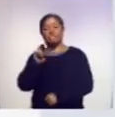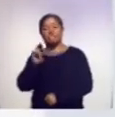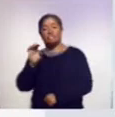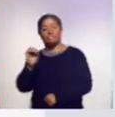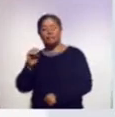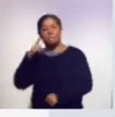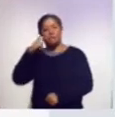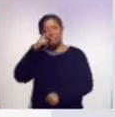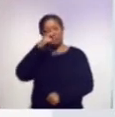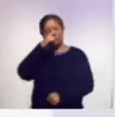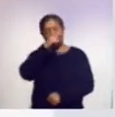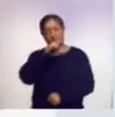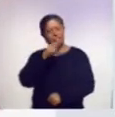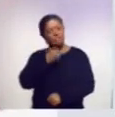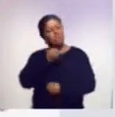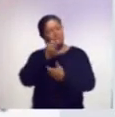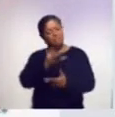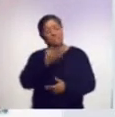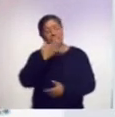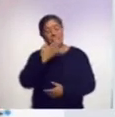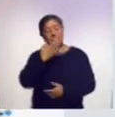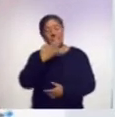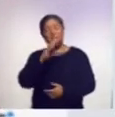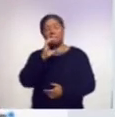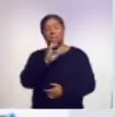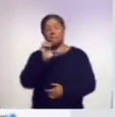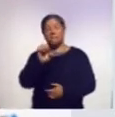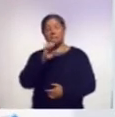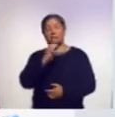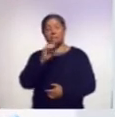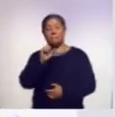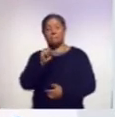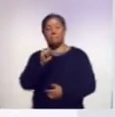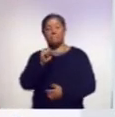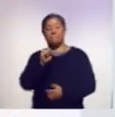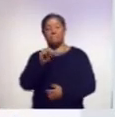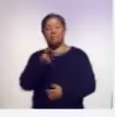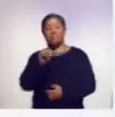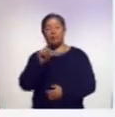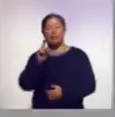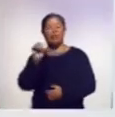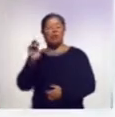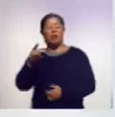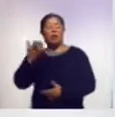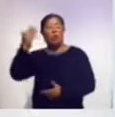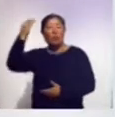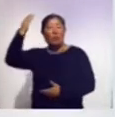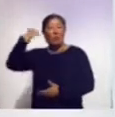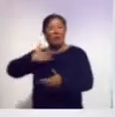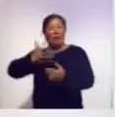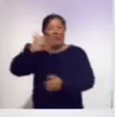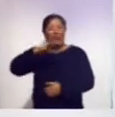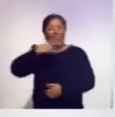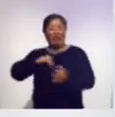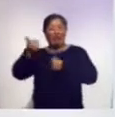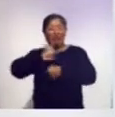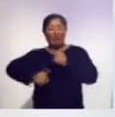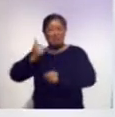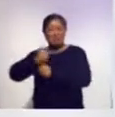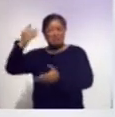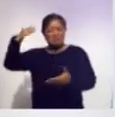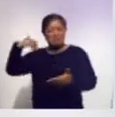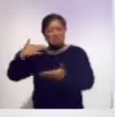Twitter el acuerdo alcanzado el domingo en Ecuador tras la peor crisis vivida en ese país en décadas, al calificarlo como una